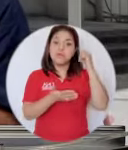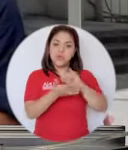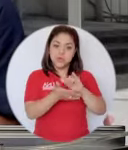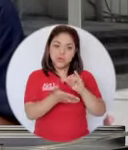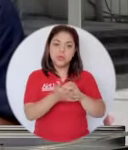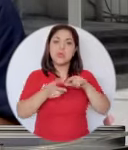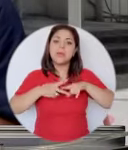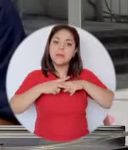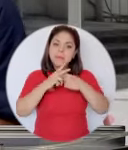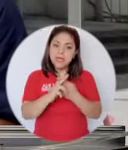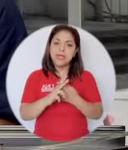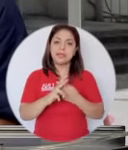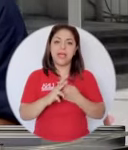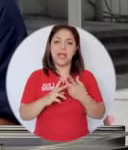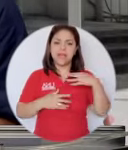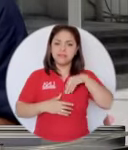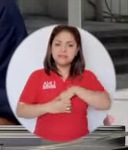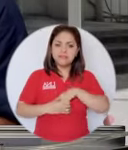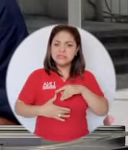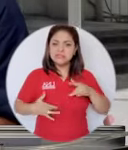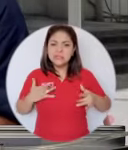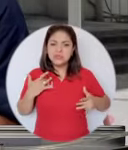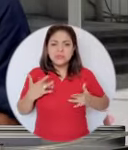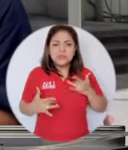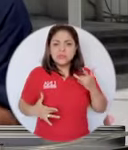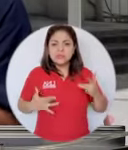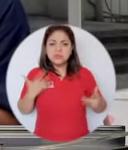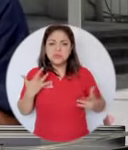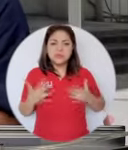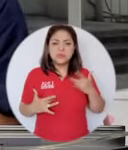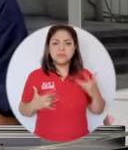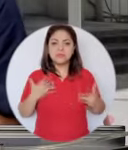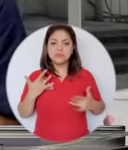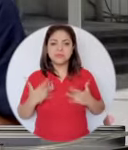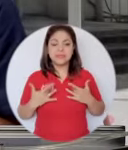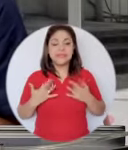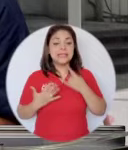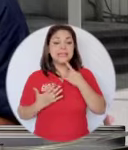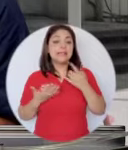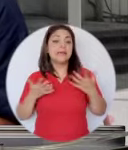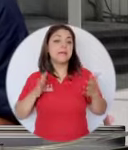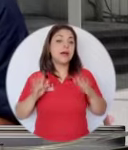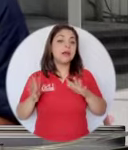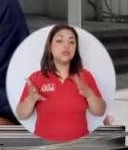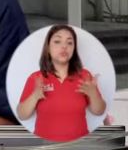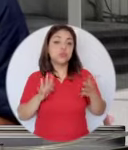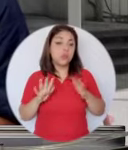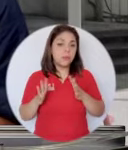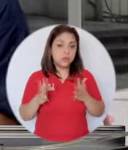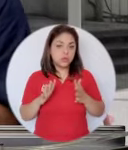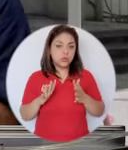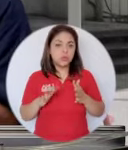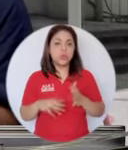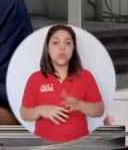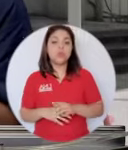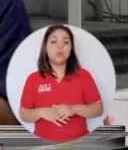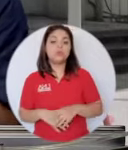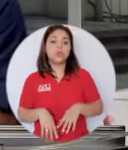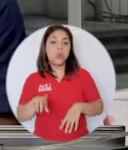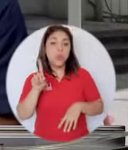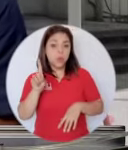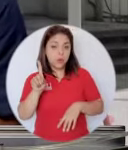se comienzan a presentar estos síntomas. Se dice que aproximadamente 1 de